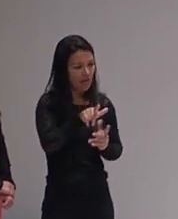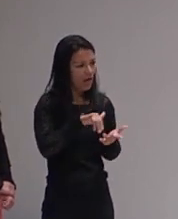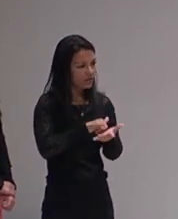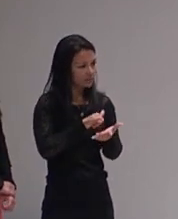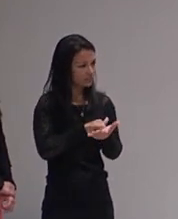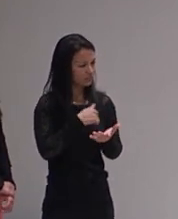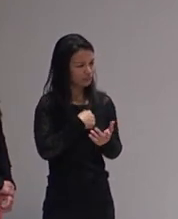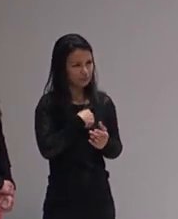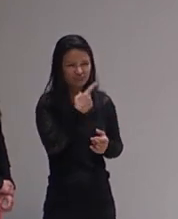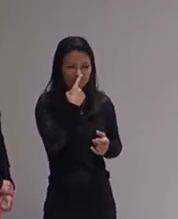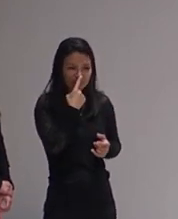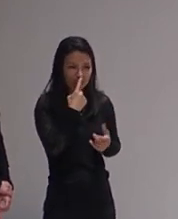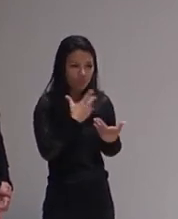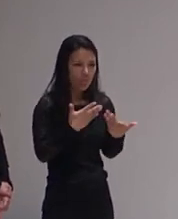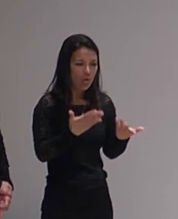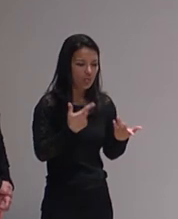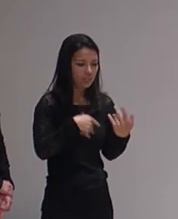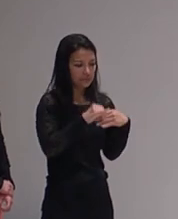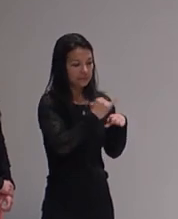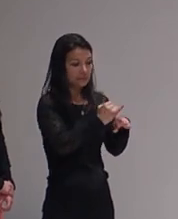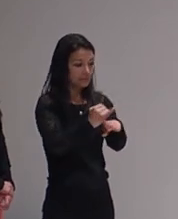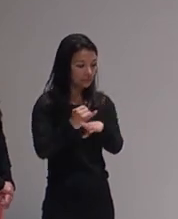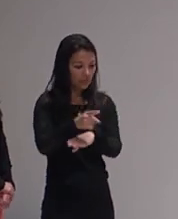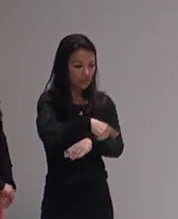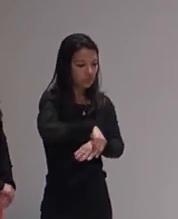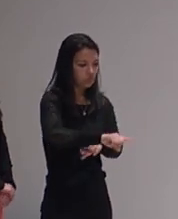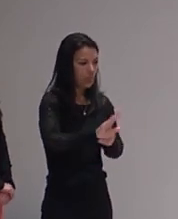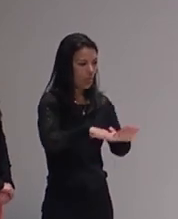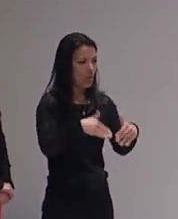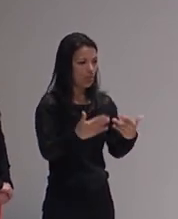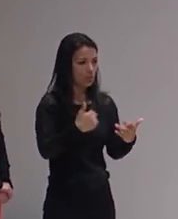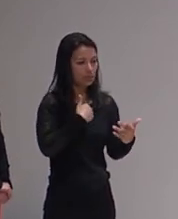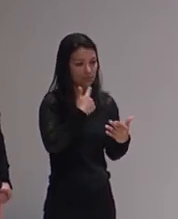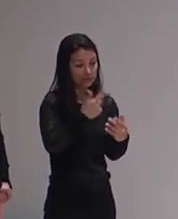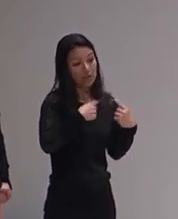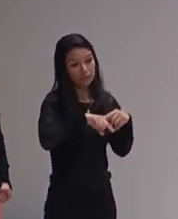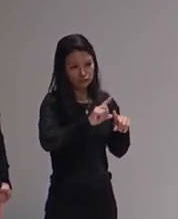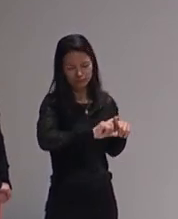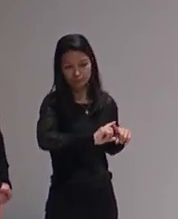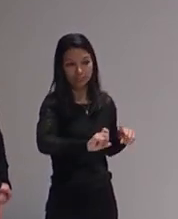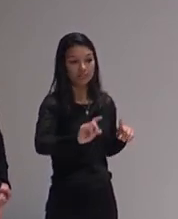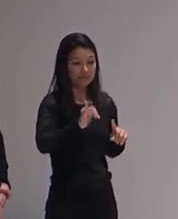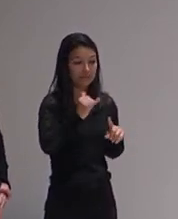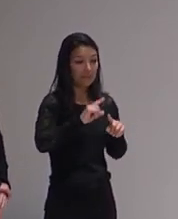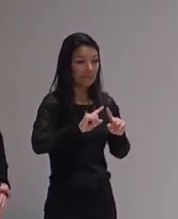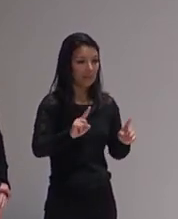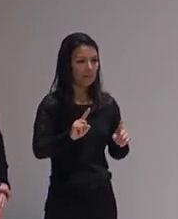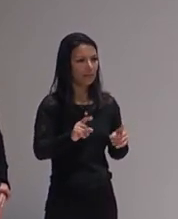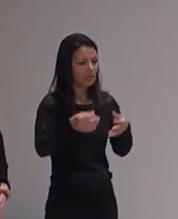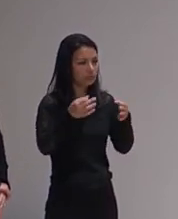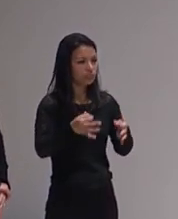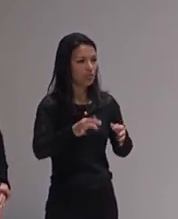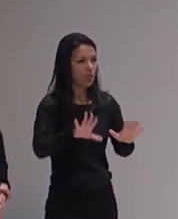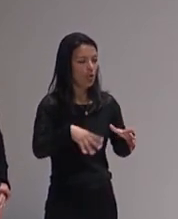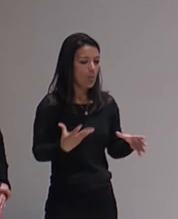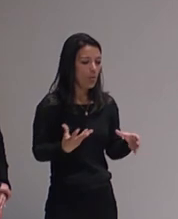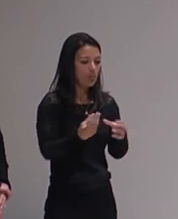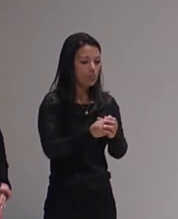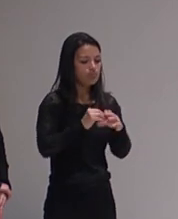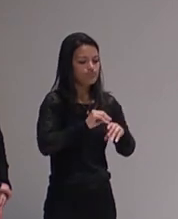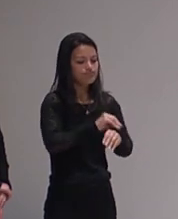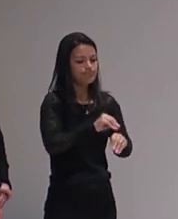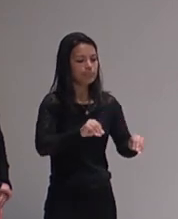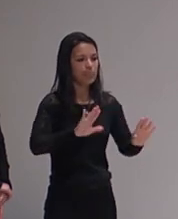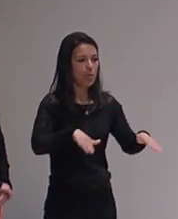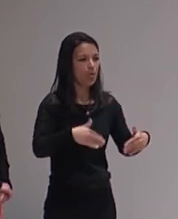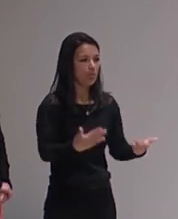verdadera curiosidad que nosotros en las instituciones educativas hablemos mucho de la diversidad, pero en realidad no hemos sabido cómo incorporar la diversidad